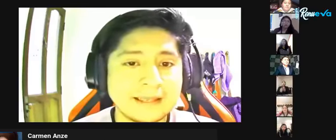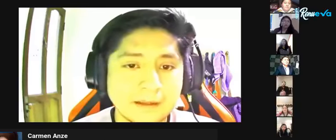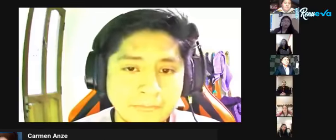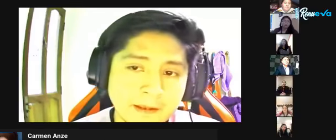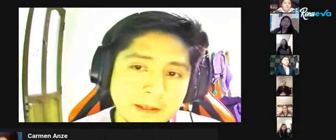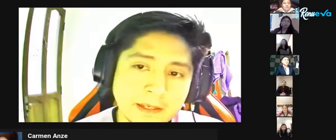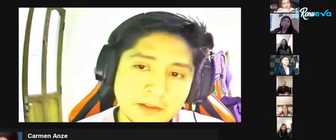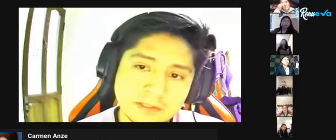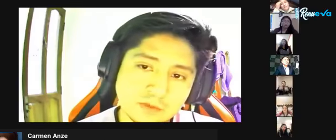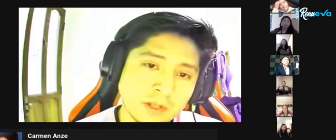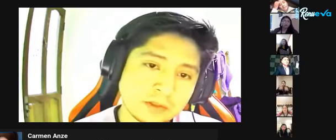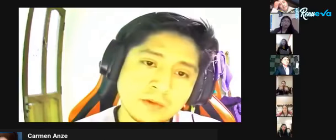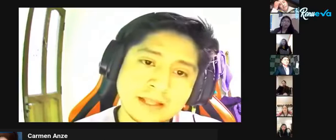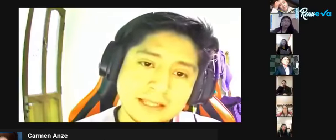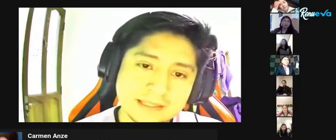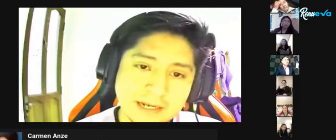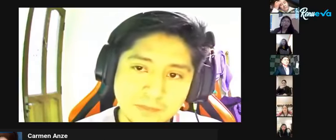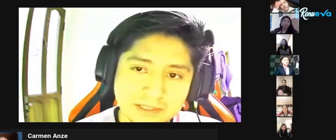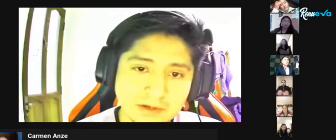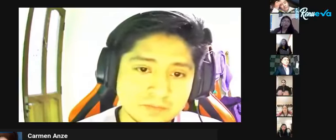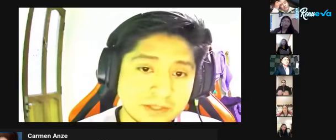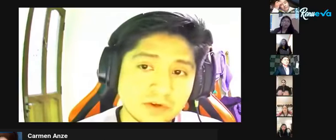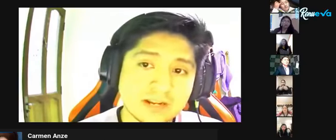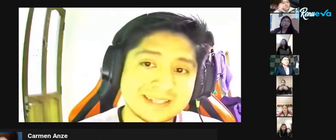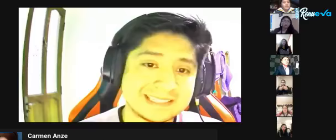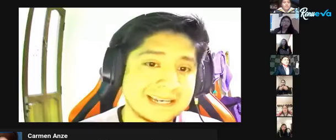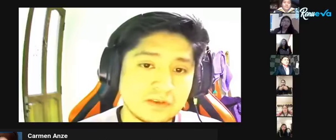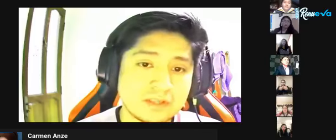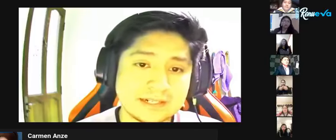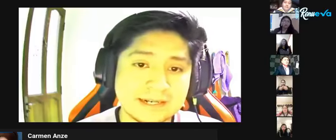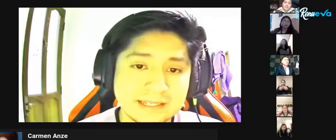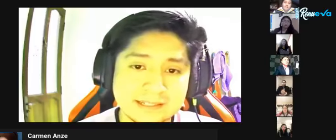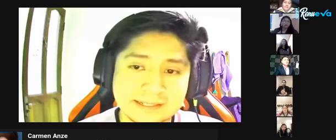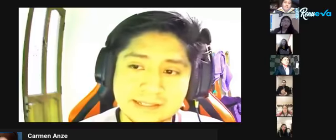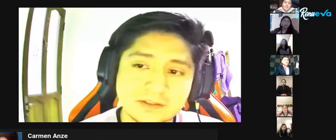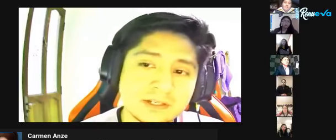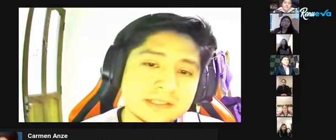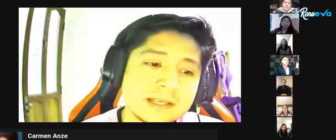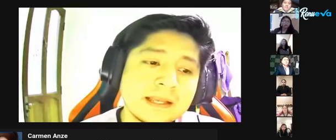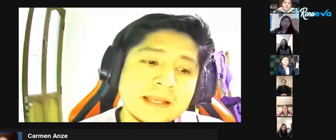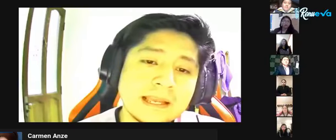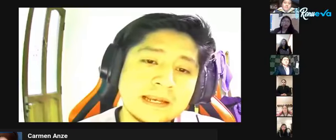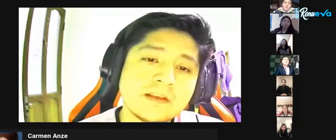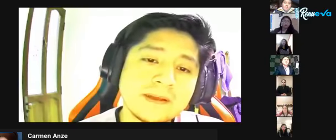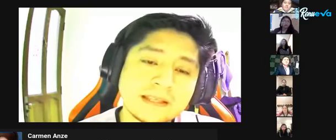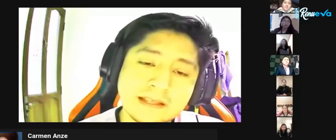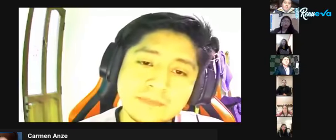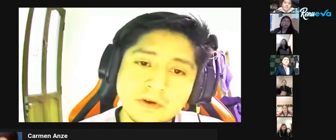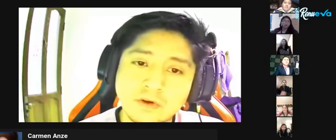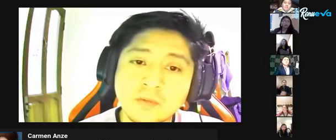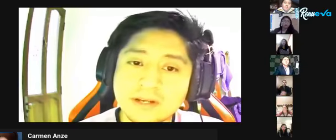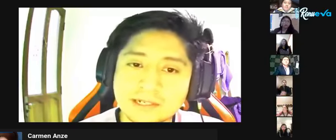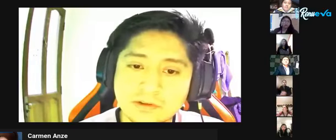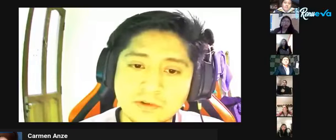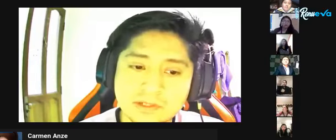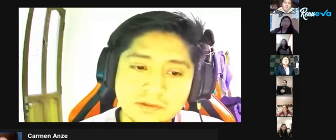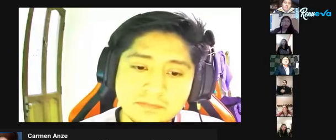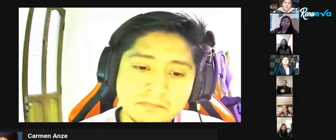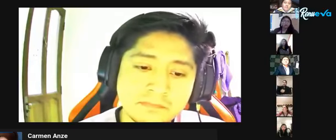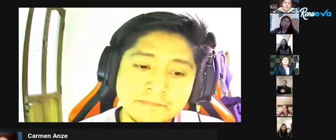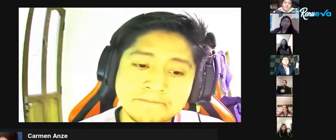entera. Entonces, cuanto antes se le muestre los pictogramas y se le ayude a realizar estas acciones, el niño va a entender mejor cómo hacer todo